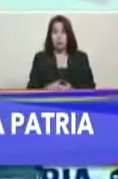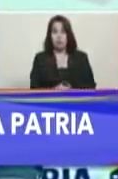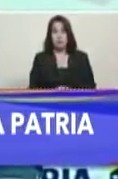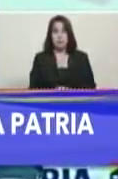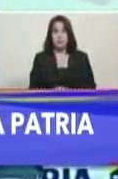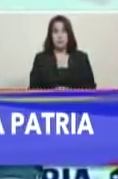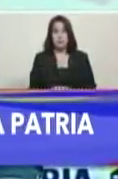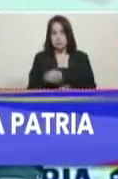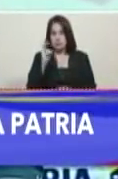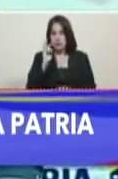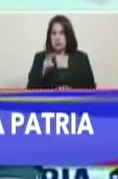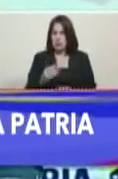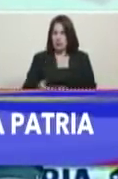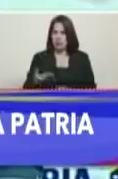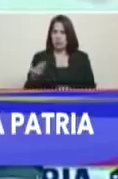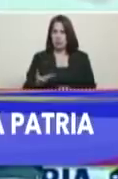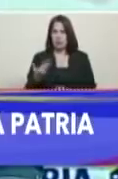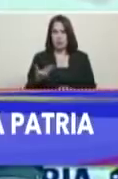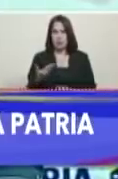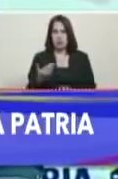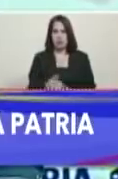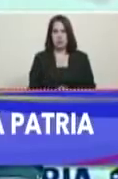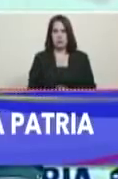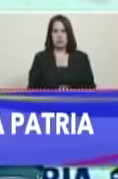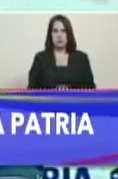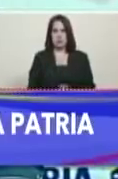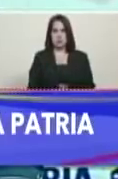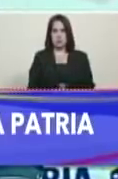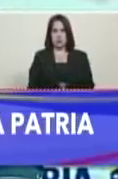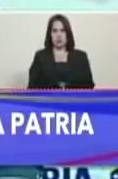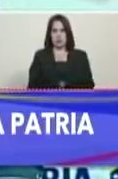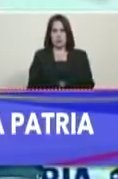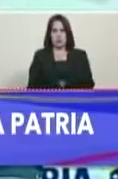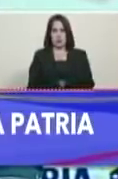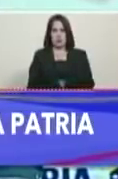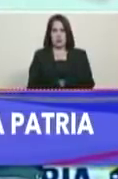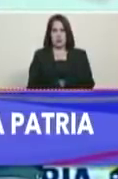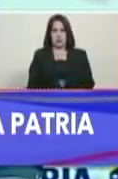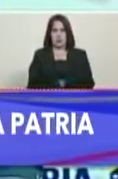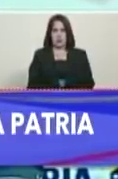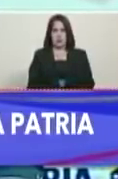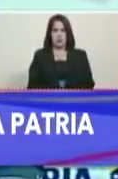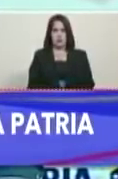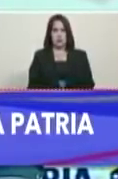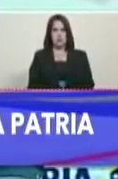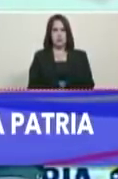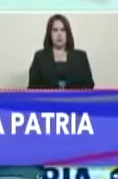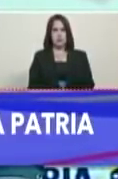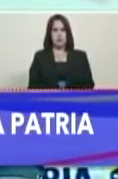Fíjense ustedes, muy importante, todos los compañeros aquí presentes,